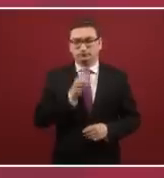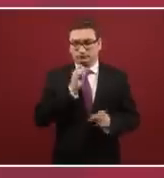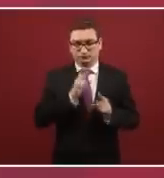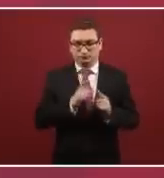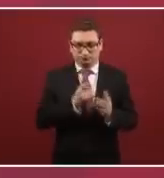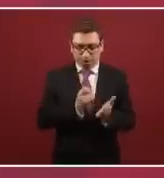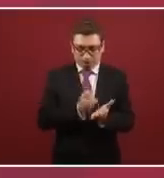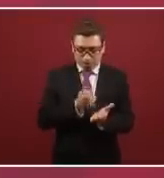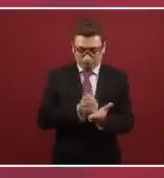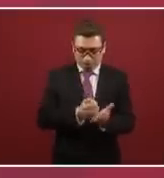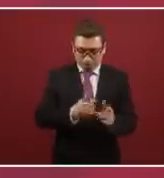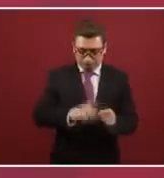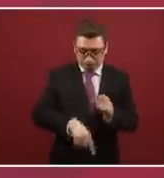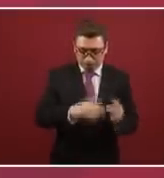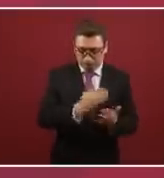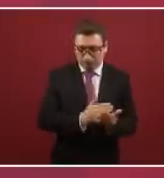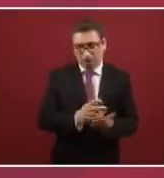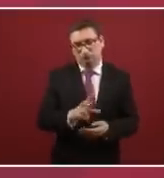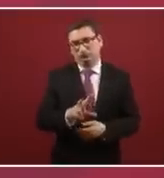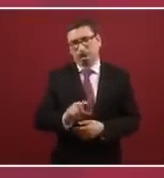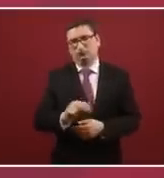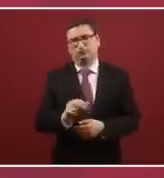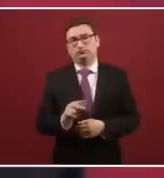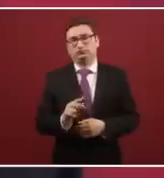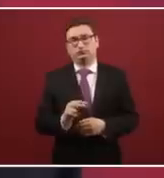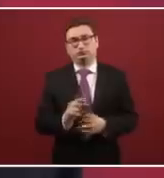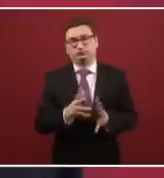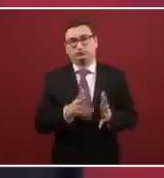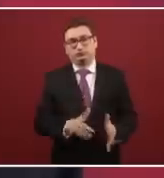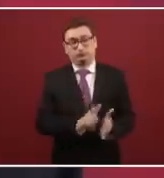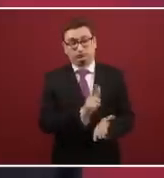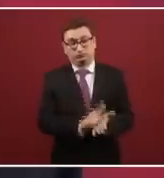impuestos, no modificar ninguna ley.